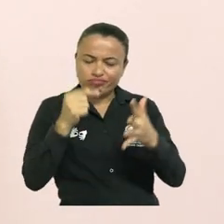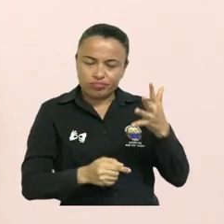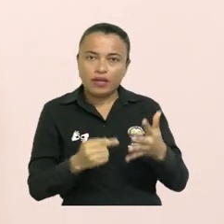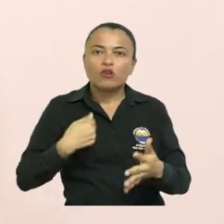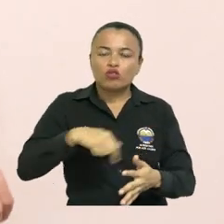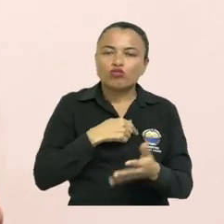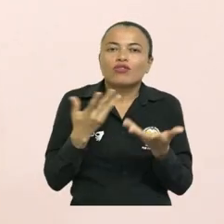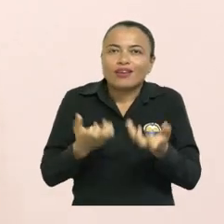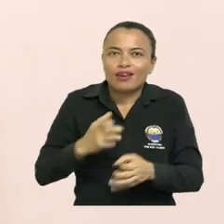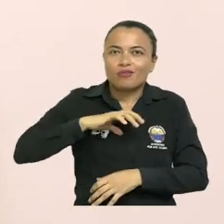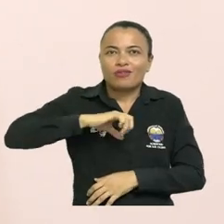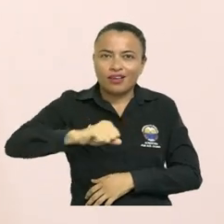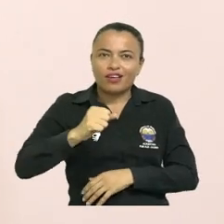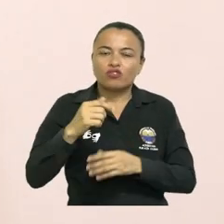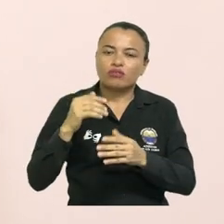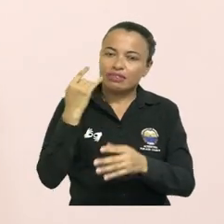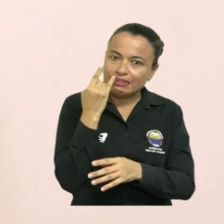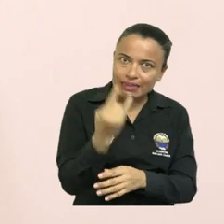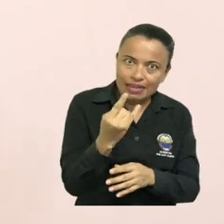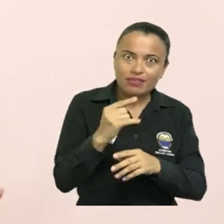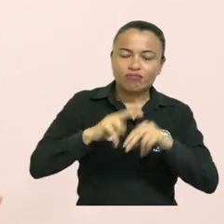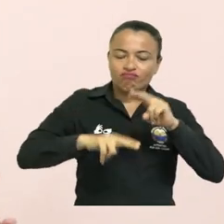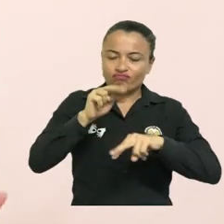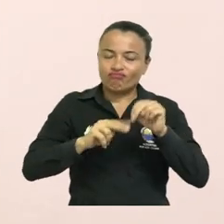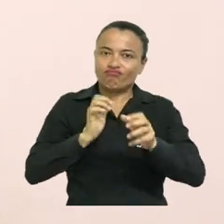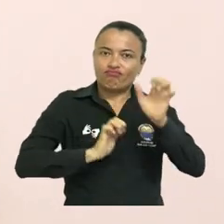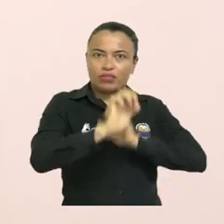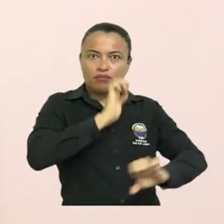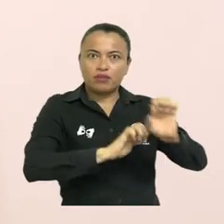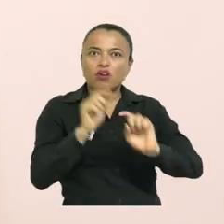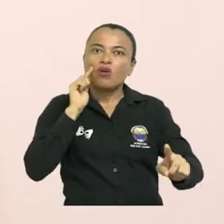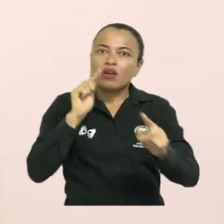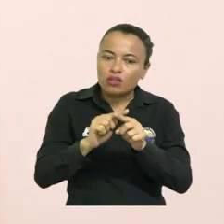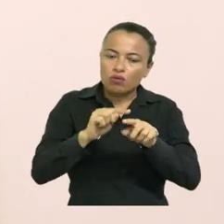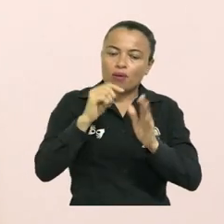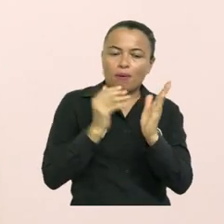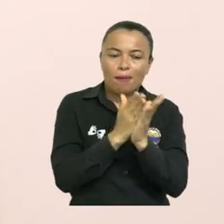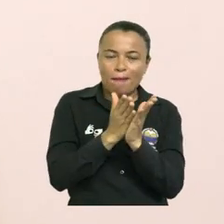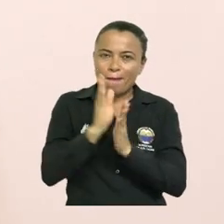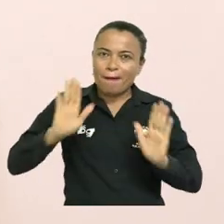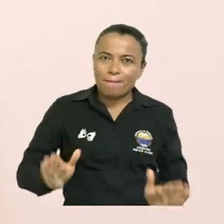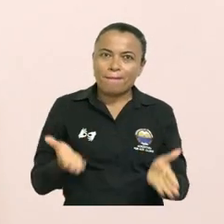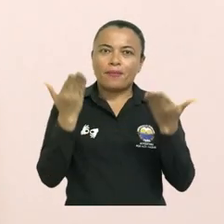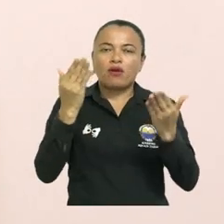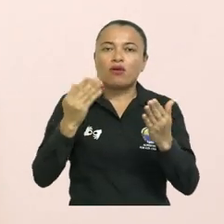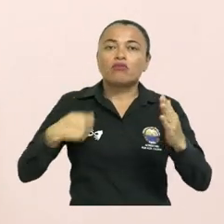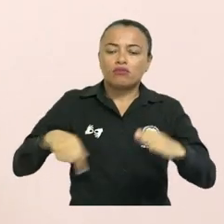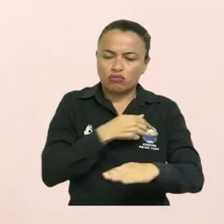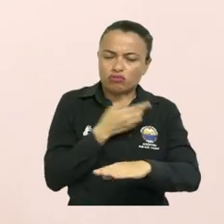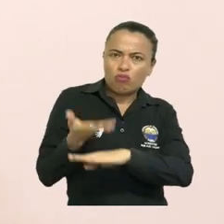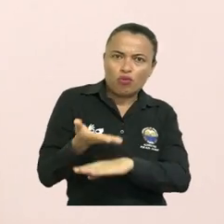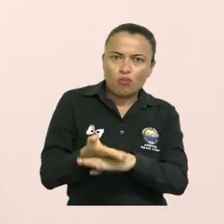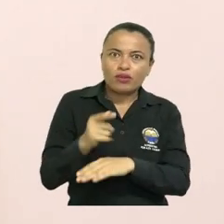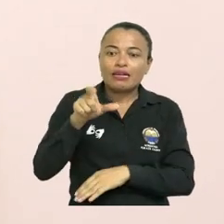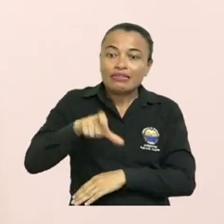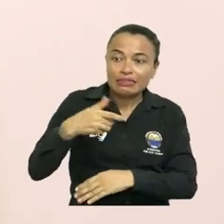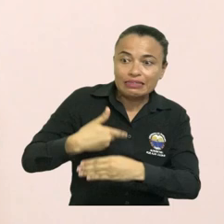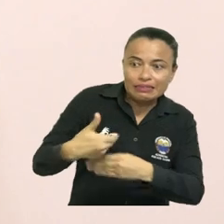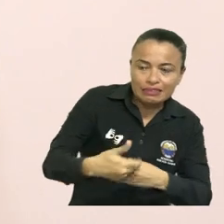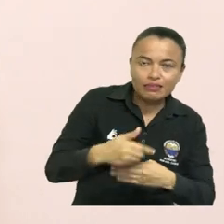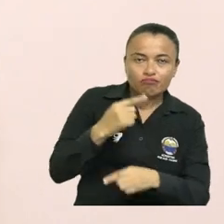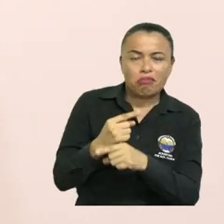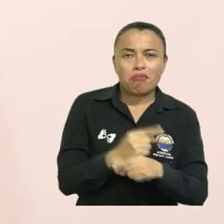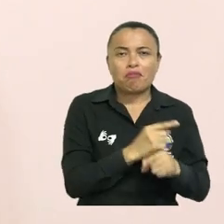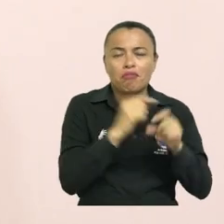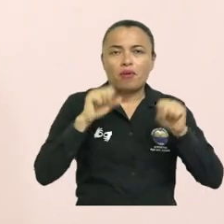de los estudiantes para así construir un mejor programa y con esto gestionar actividades y con nuestras propuestas dar respuesta a las necesidades que tenemos los